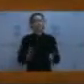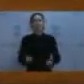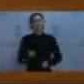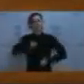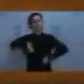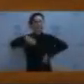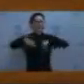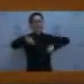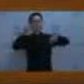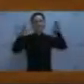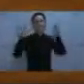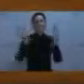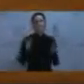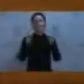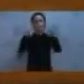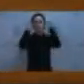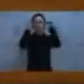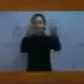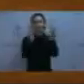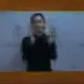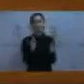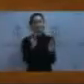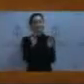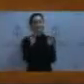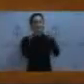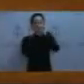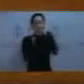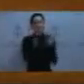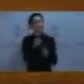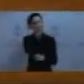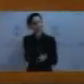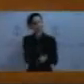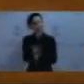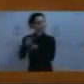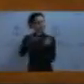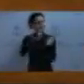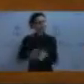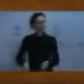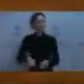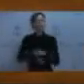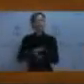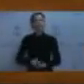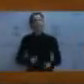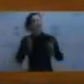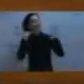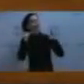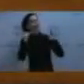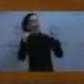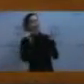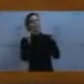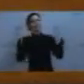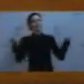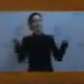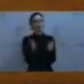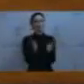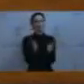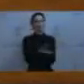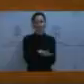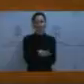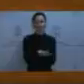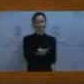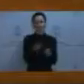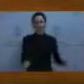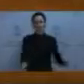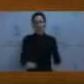fauna, mucho tal, que es muy loable. Pero el paisano, el último. Y luego hay invierno demográfico. Pues